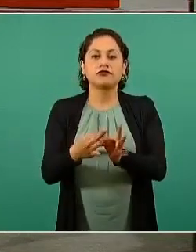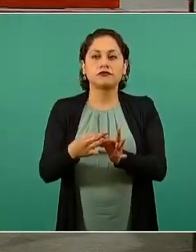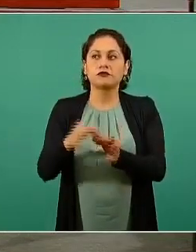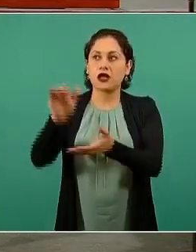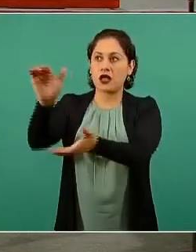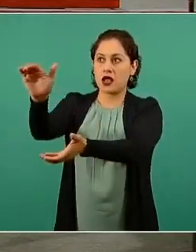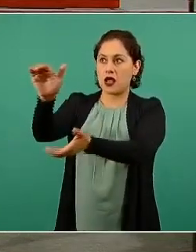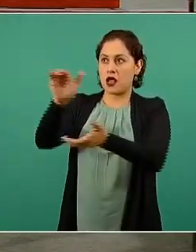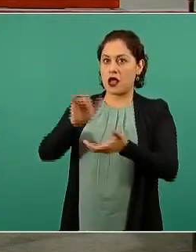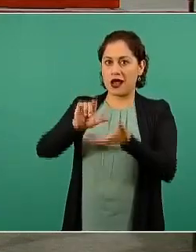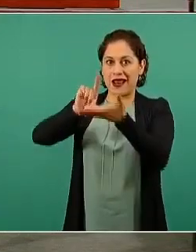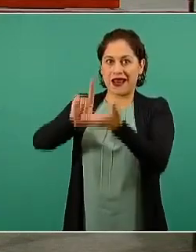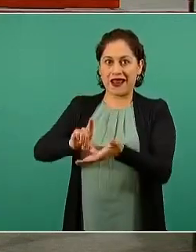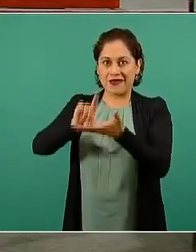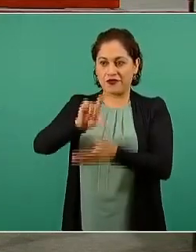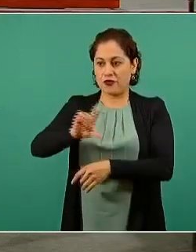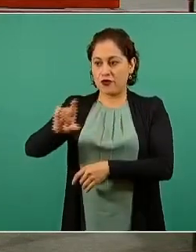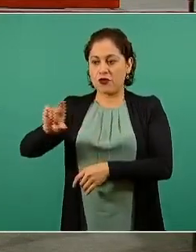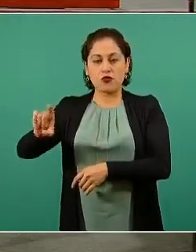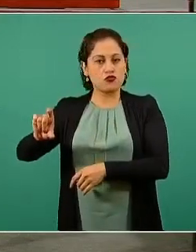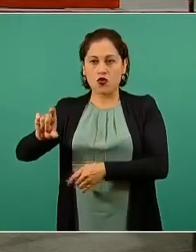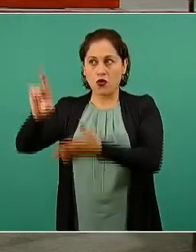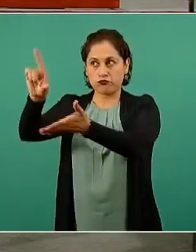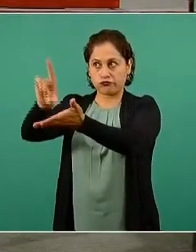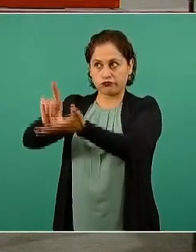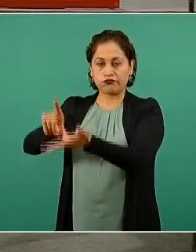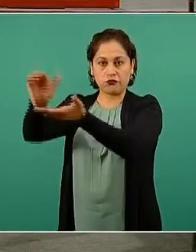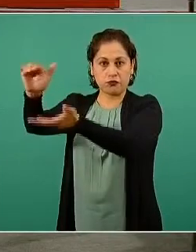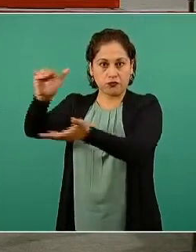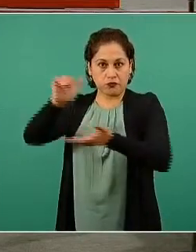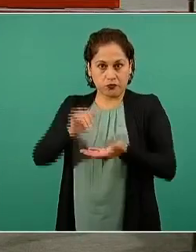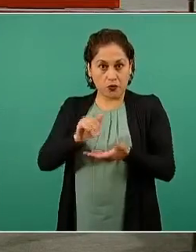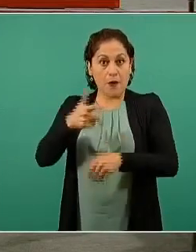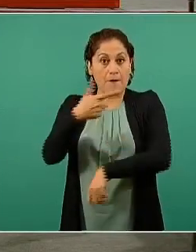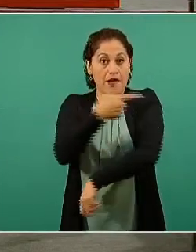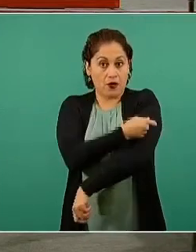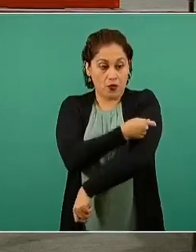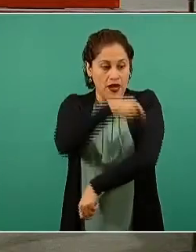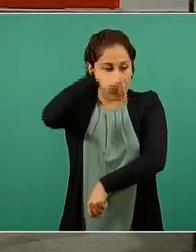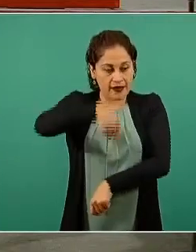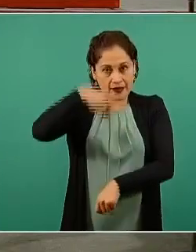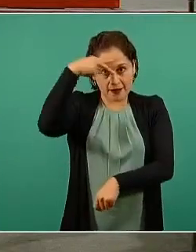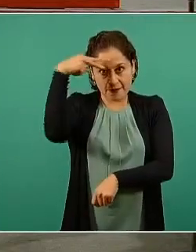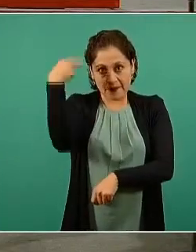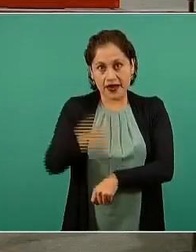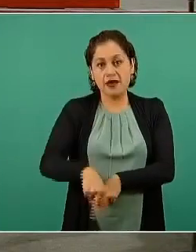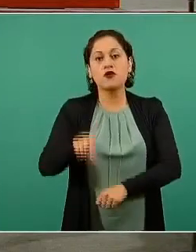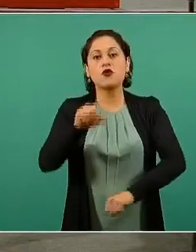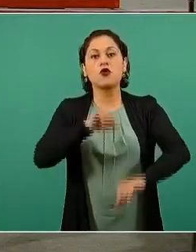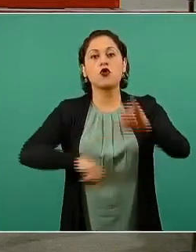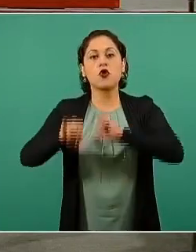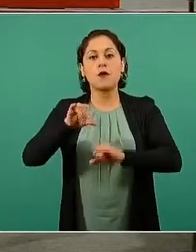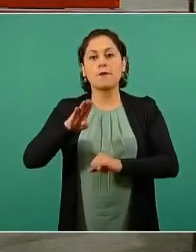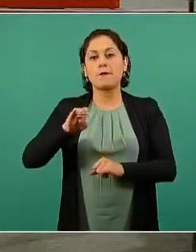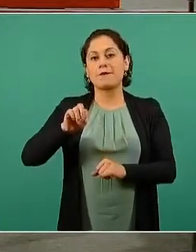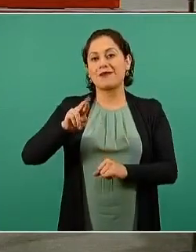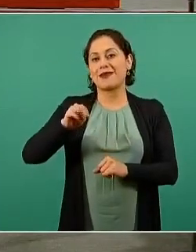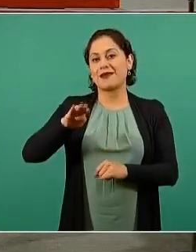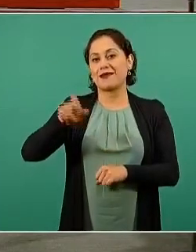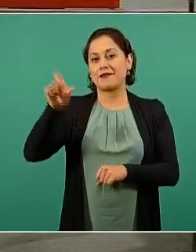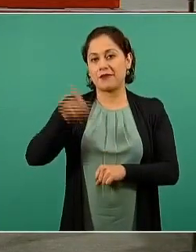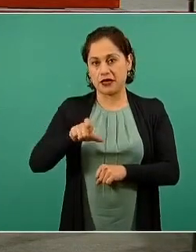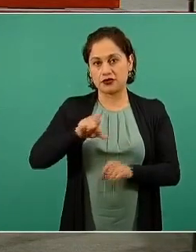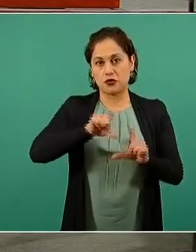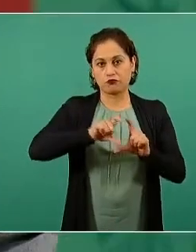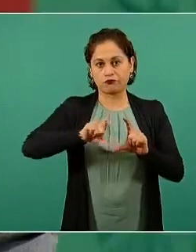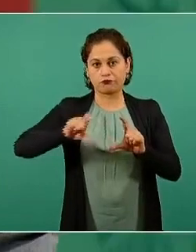V. A partir de ahí, trabajando con Birmex, nuestra empresa pública de vacunas, que dirige el doctor Pedro Centeno, y